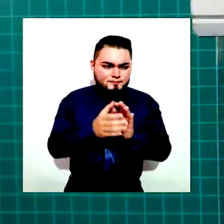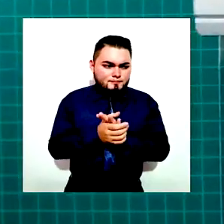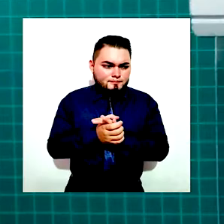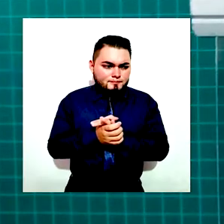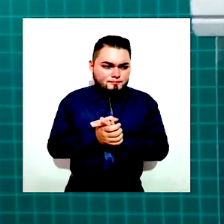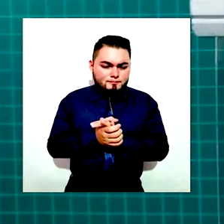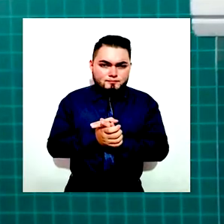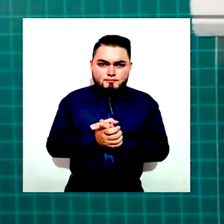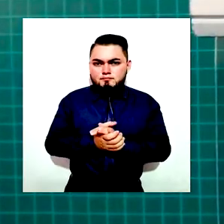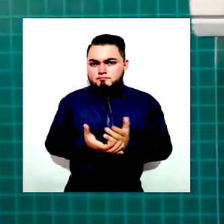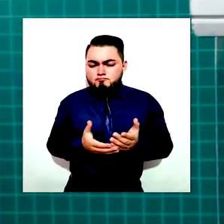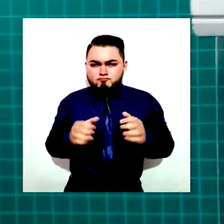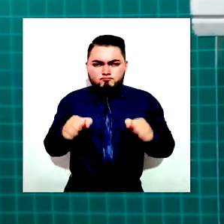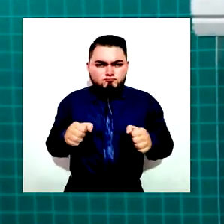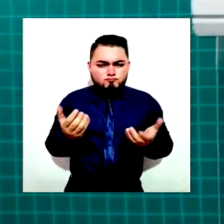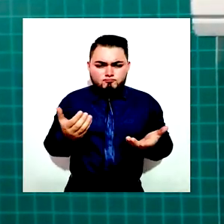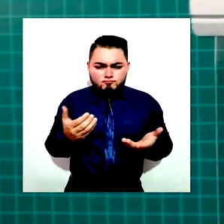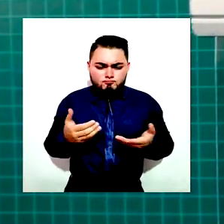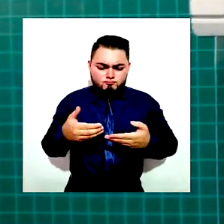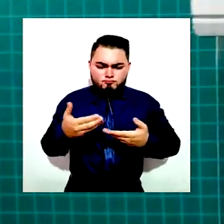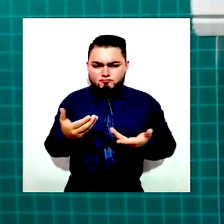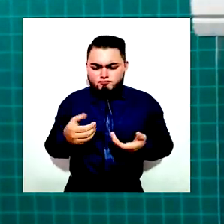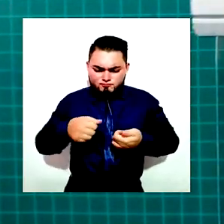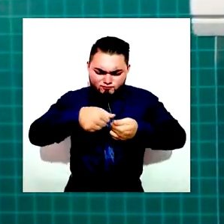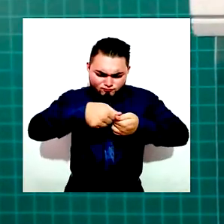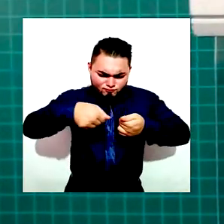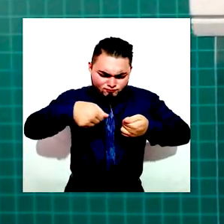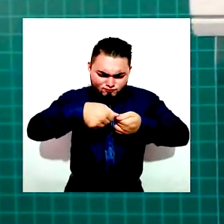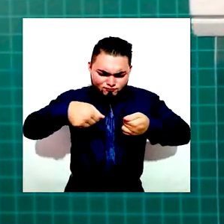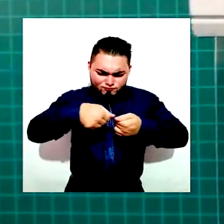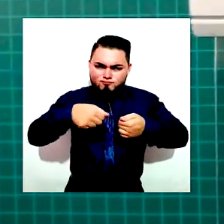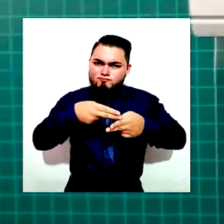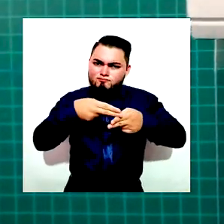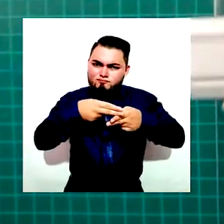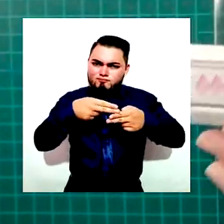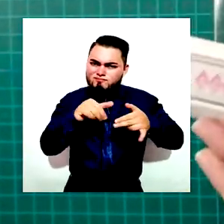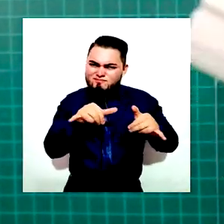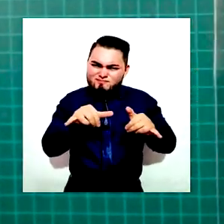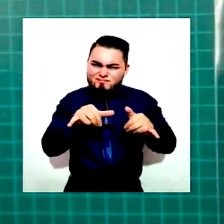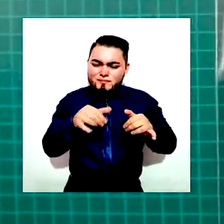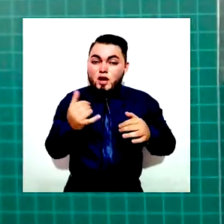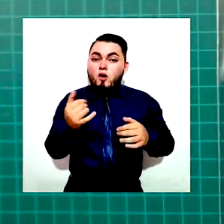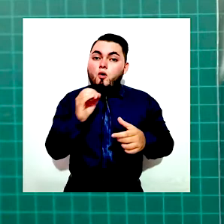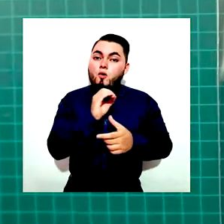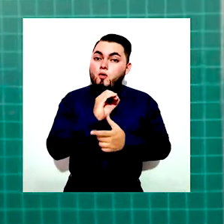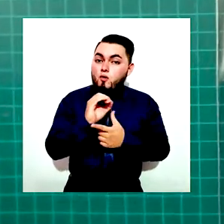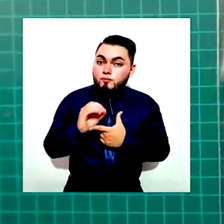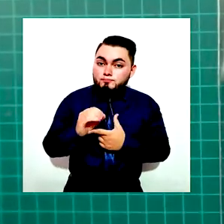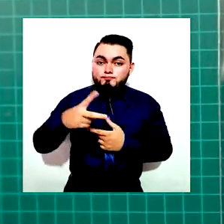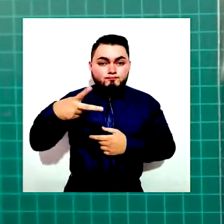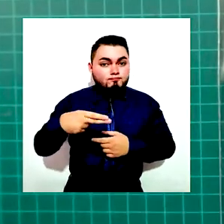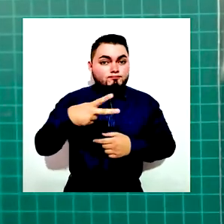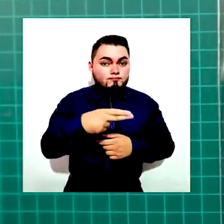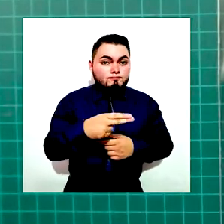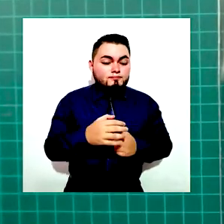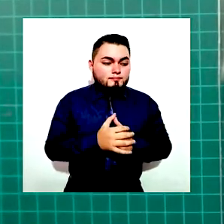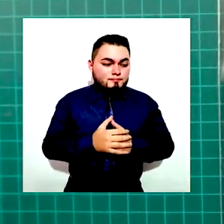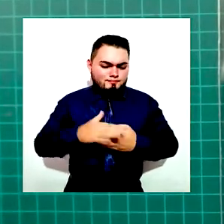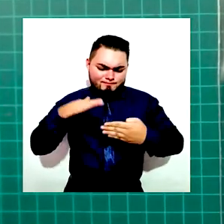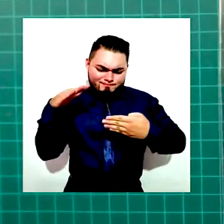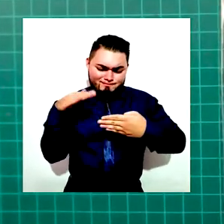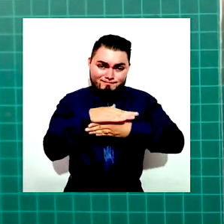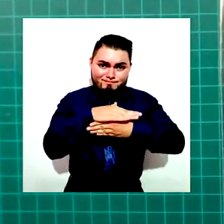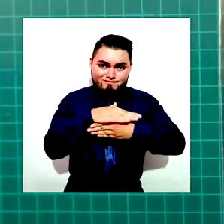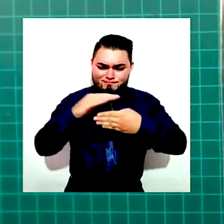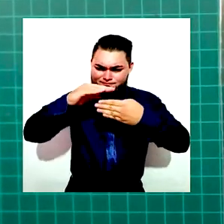Yo lo hice con un estilete, pero también puedes hacerlo con una tijera. Solo debes procurar que las esquinas sean